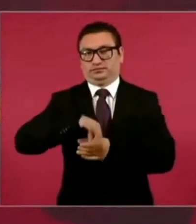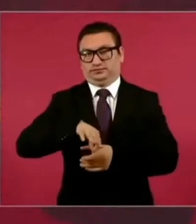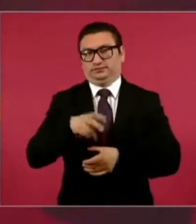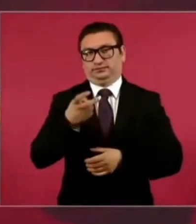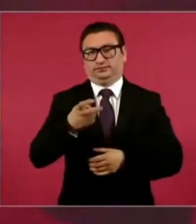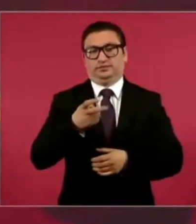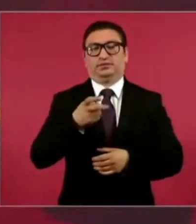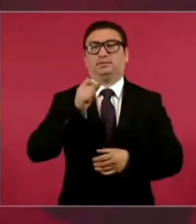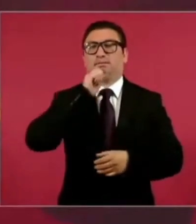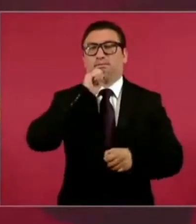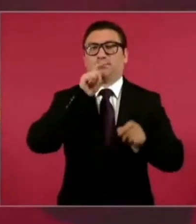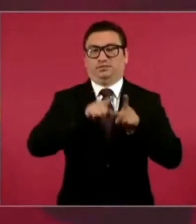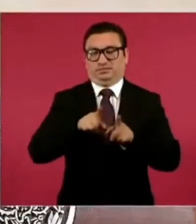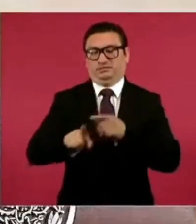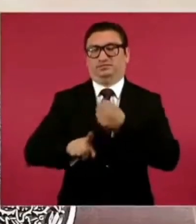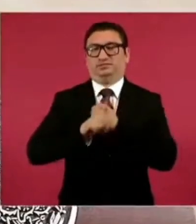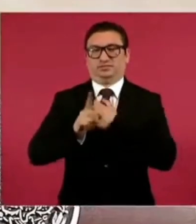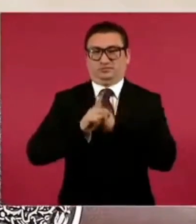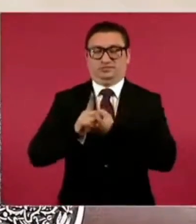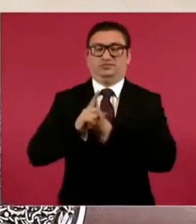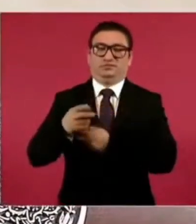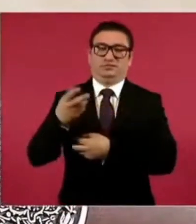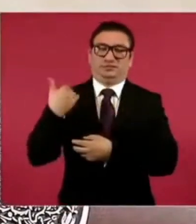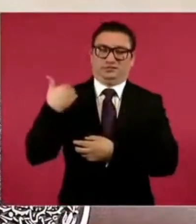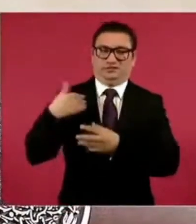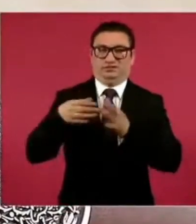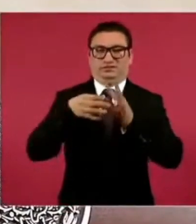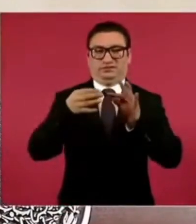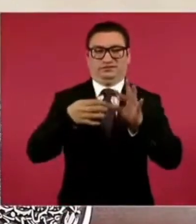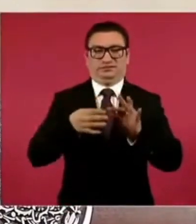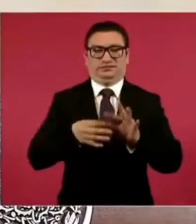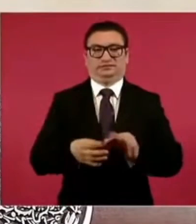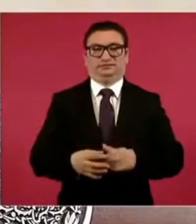que fue lo que ya